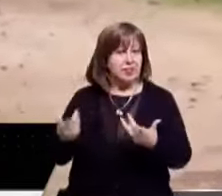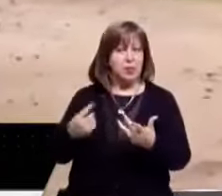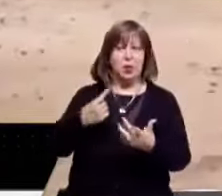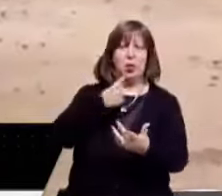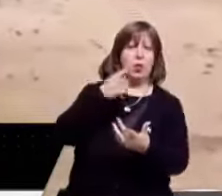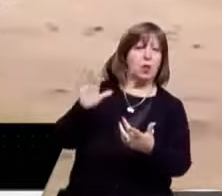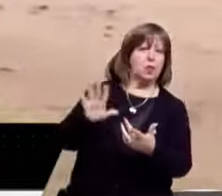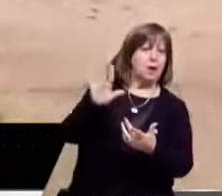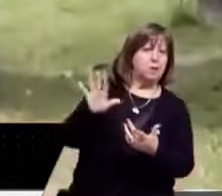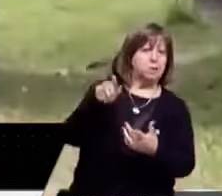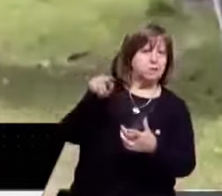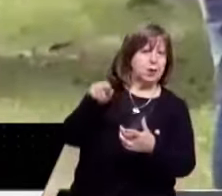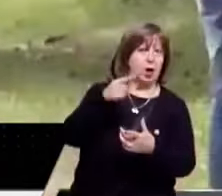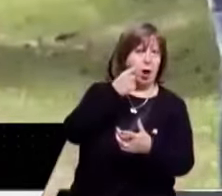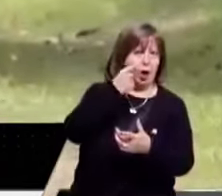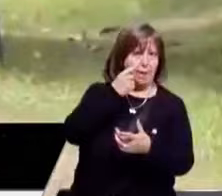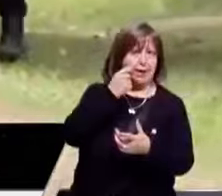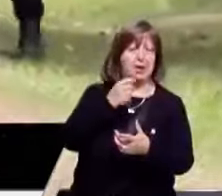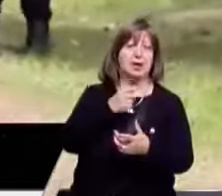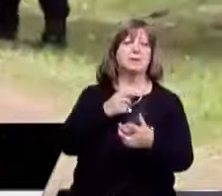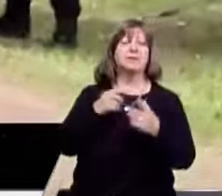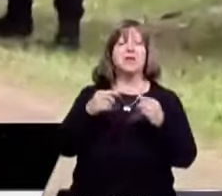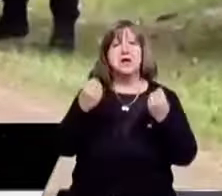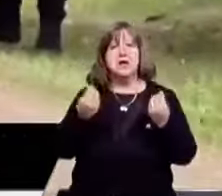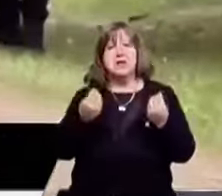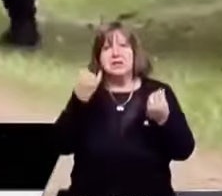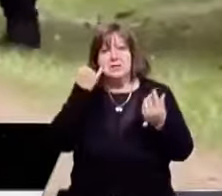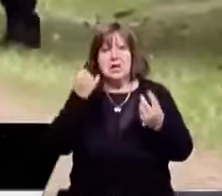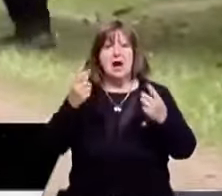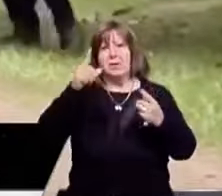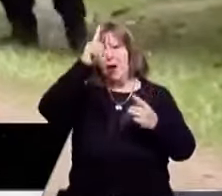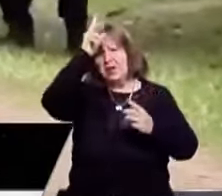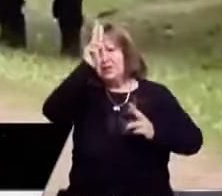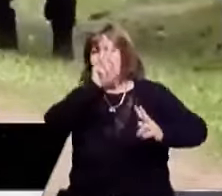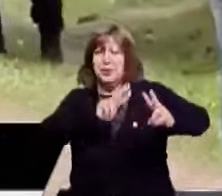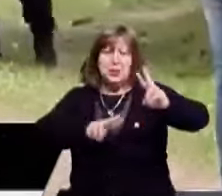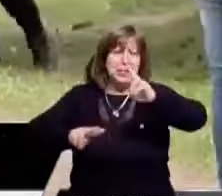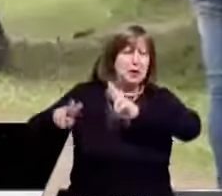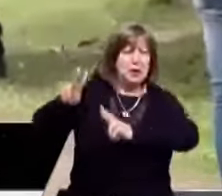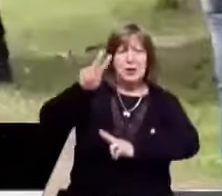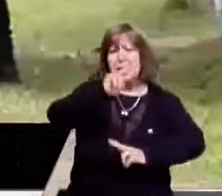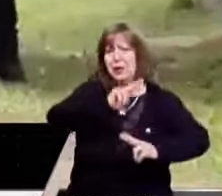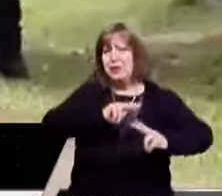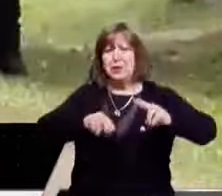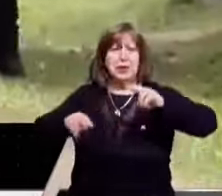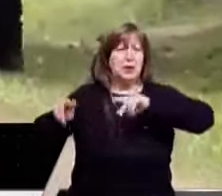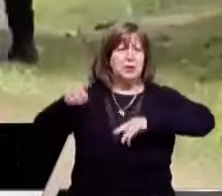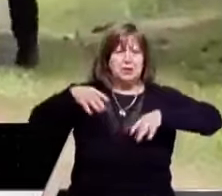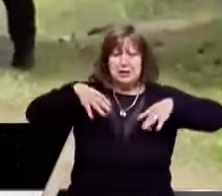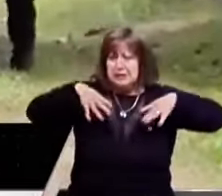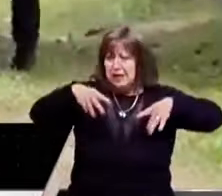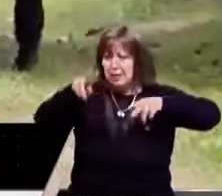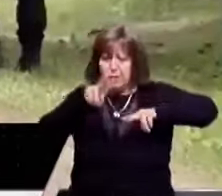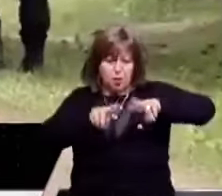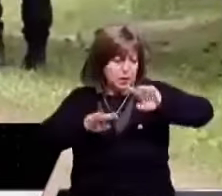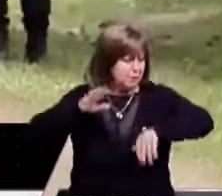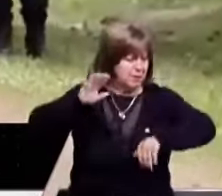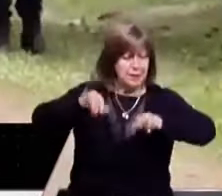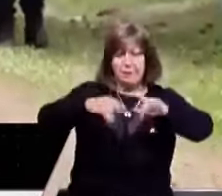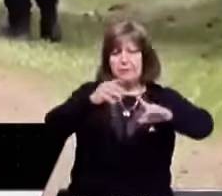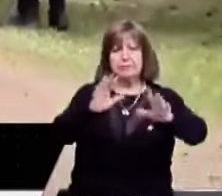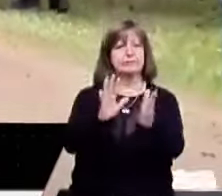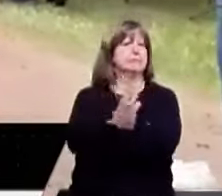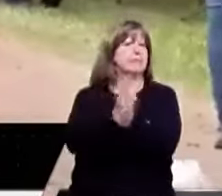ya numerosos allanamientos, rastrillajes, y no hay datos concretos y contundentes sobre su paradero. En